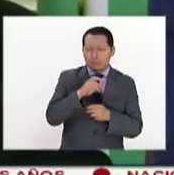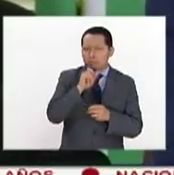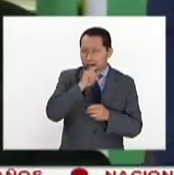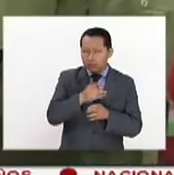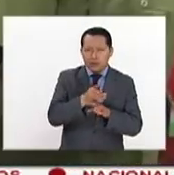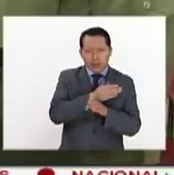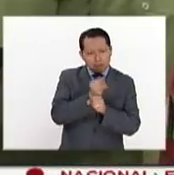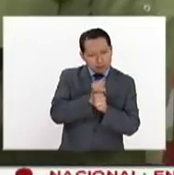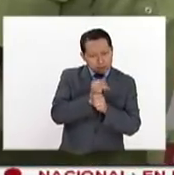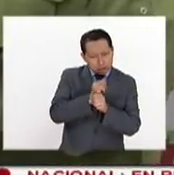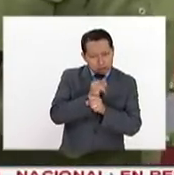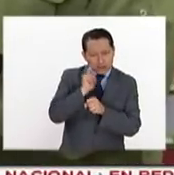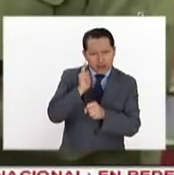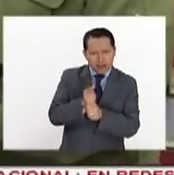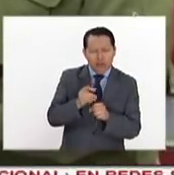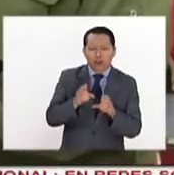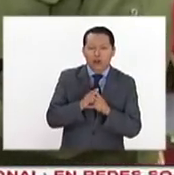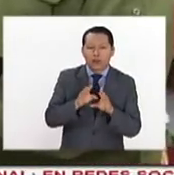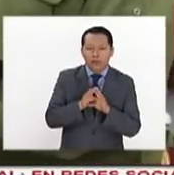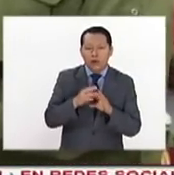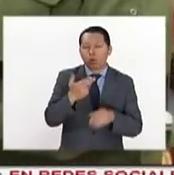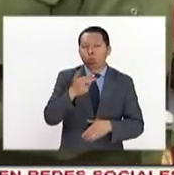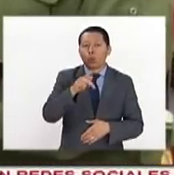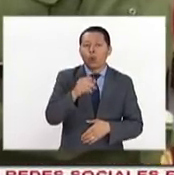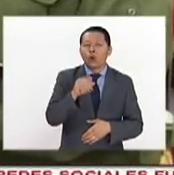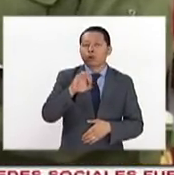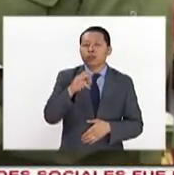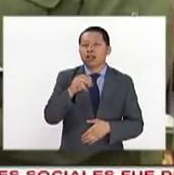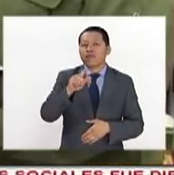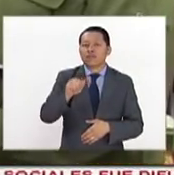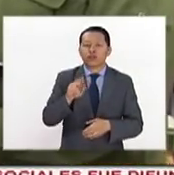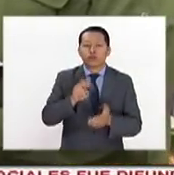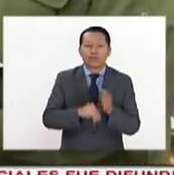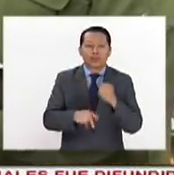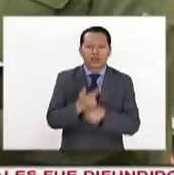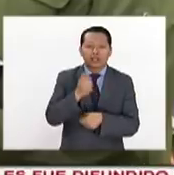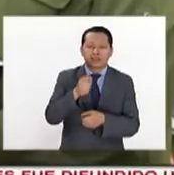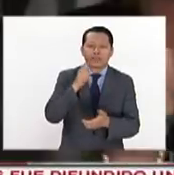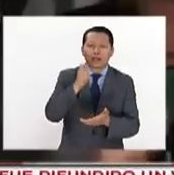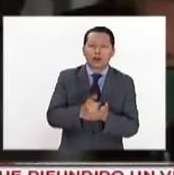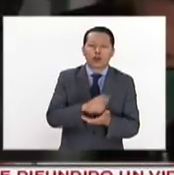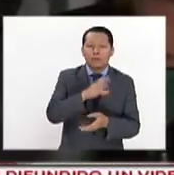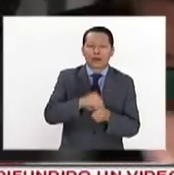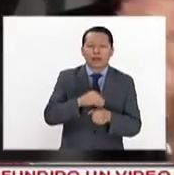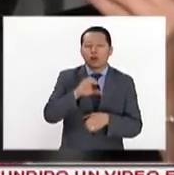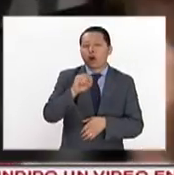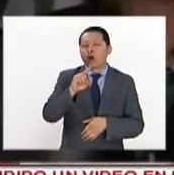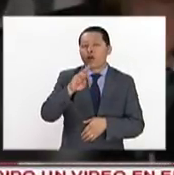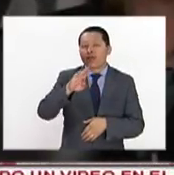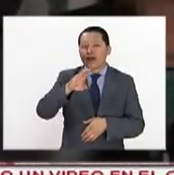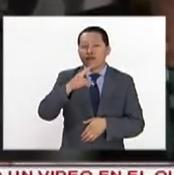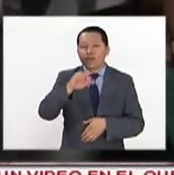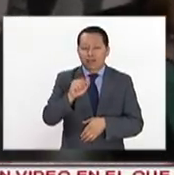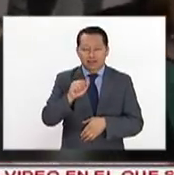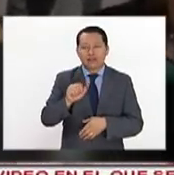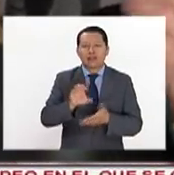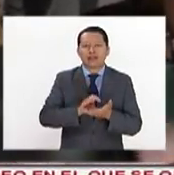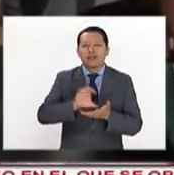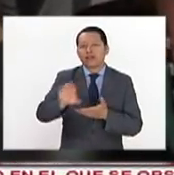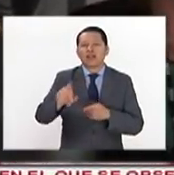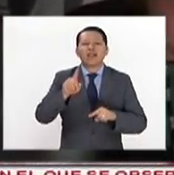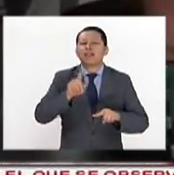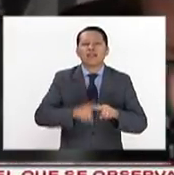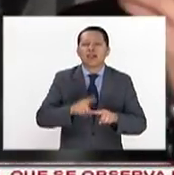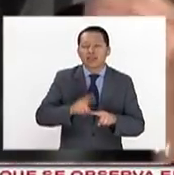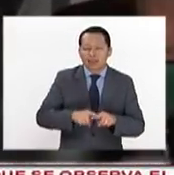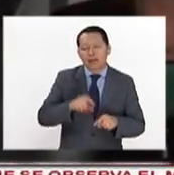una investigación que la campaña presidencial de Hugo Chávez en 2012 la pagó completa a Odebrecht y que el que recibió el dinero